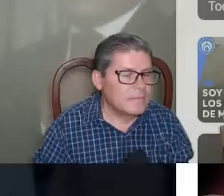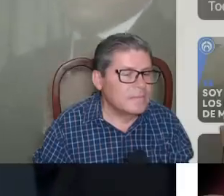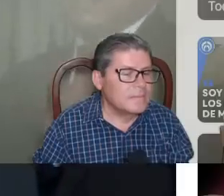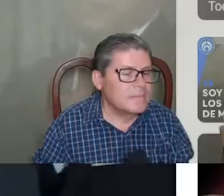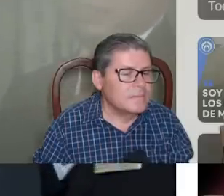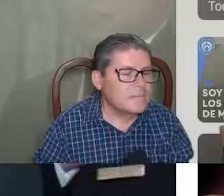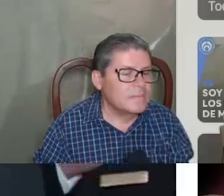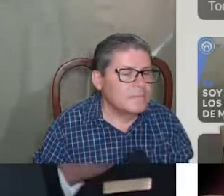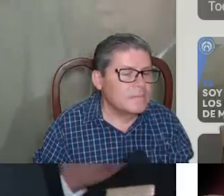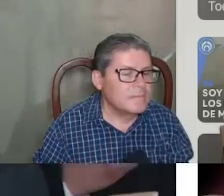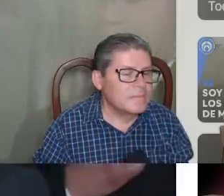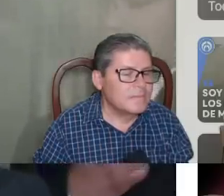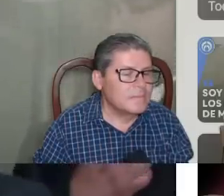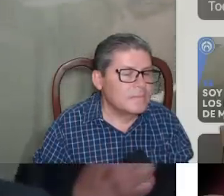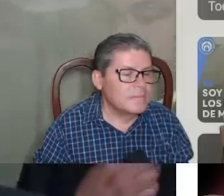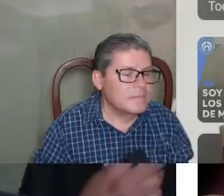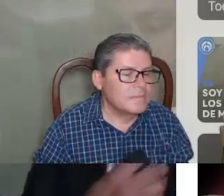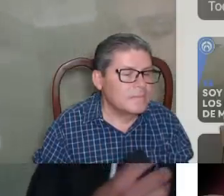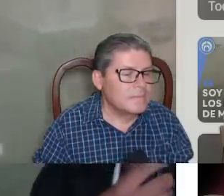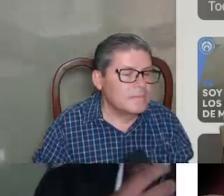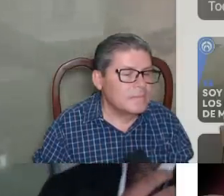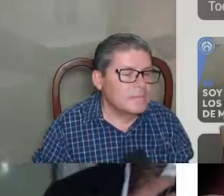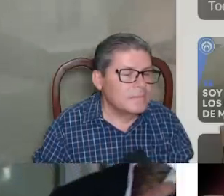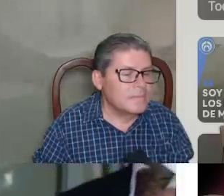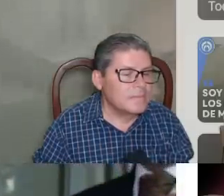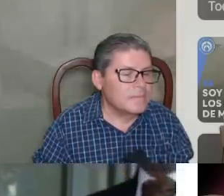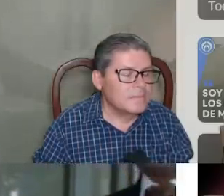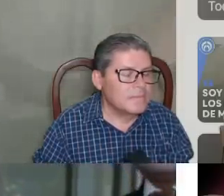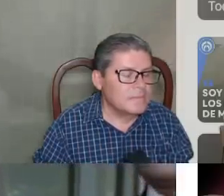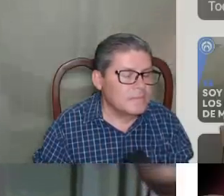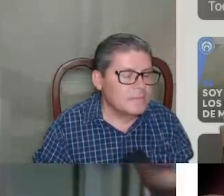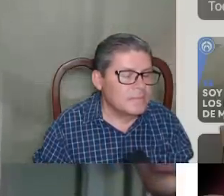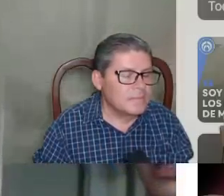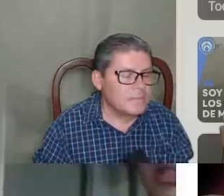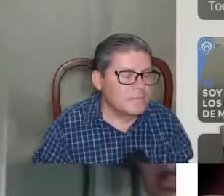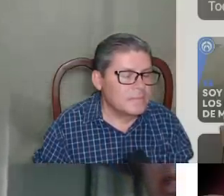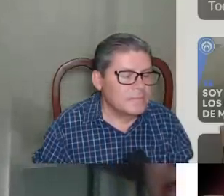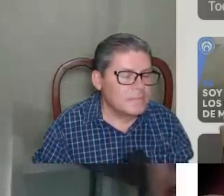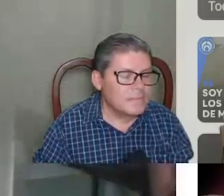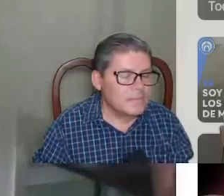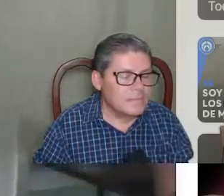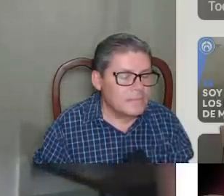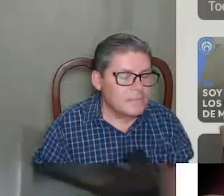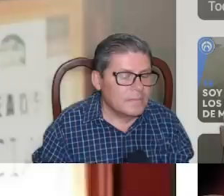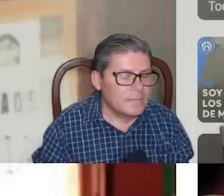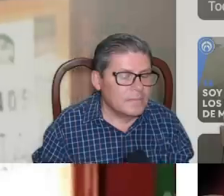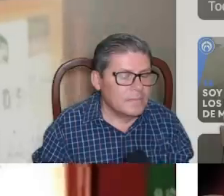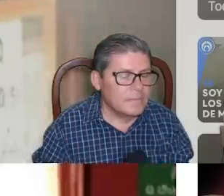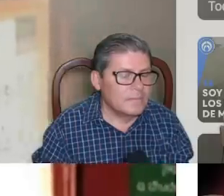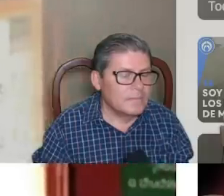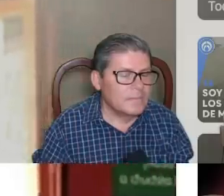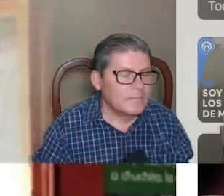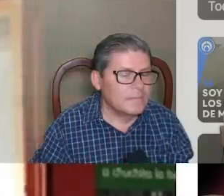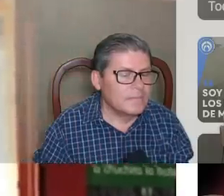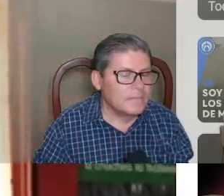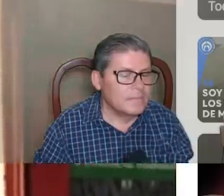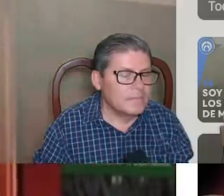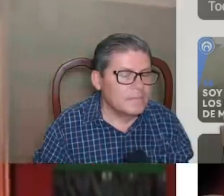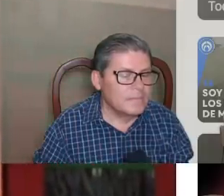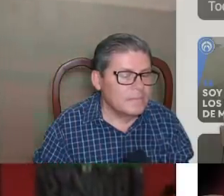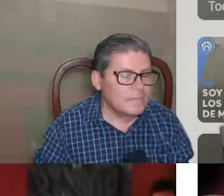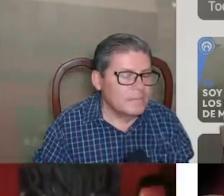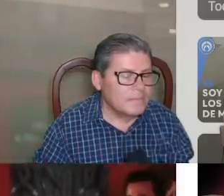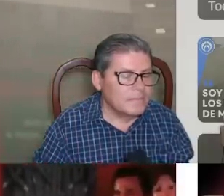Juan Collado abonó con una sociedad sin actividad con cuenta en la banca privada de Andorra la factura de